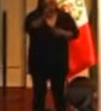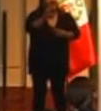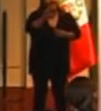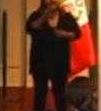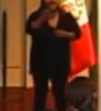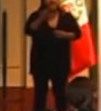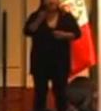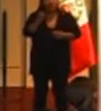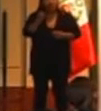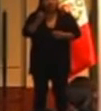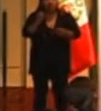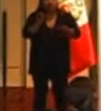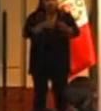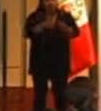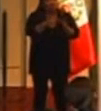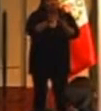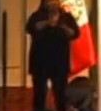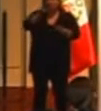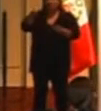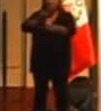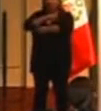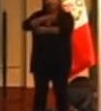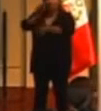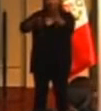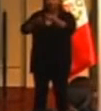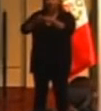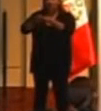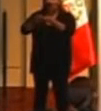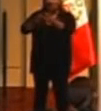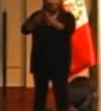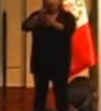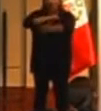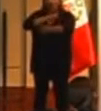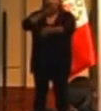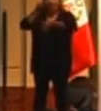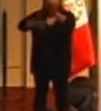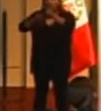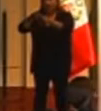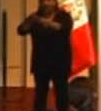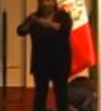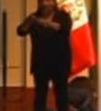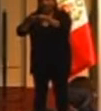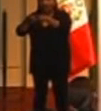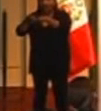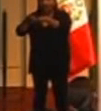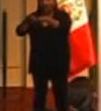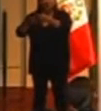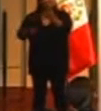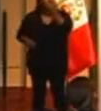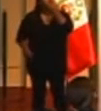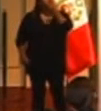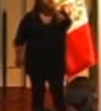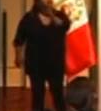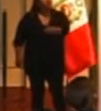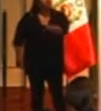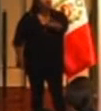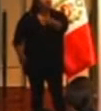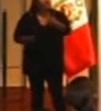Y si hay delito, entonces esto pasa al Poder Judicial. Y si pasa al Poder Judicial, se sabe que hay una persona que